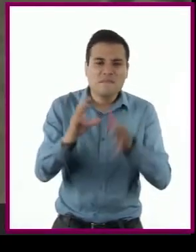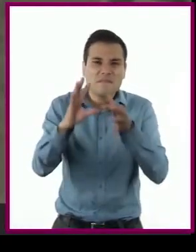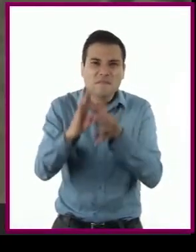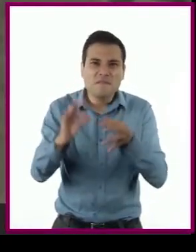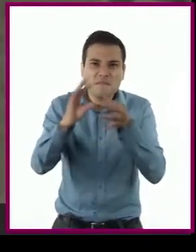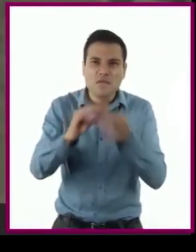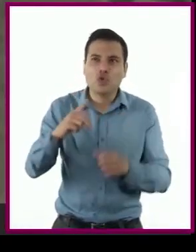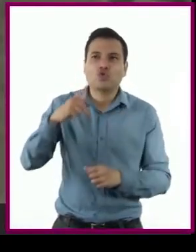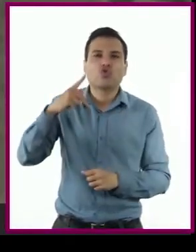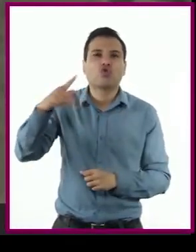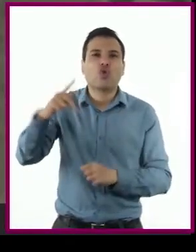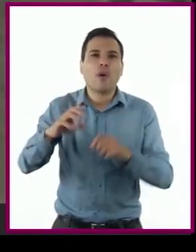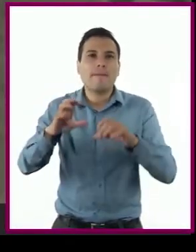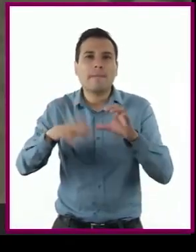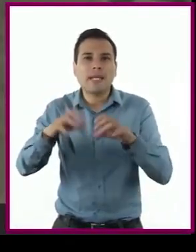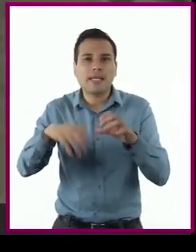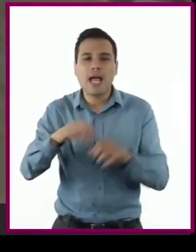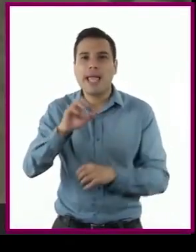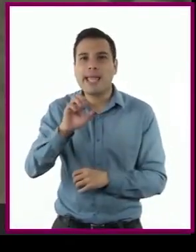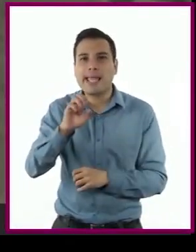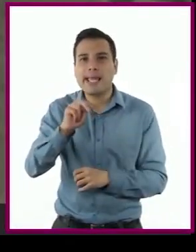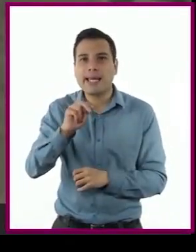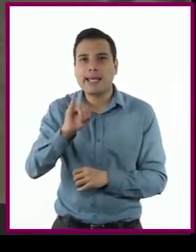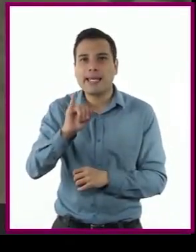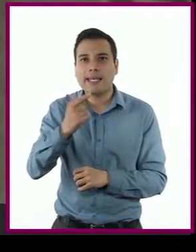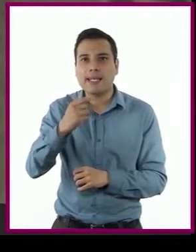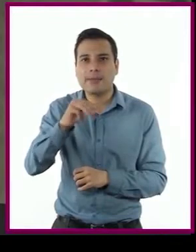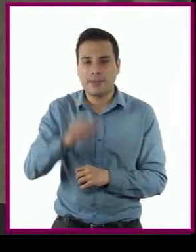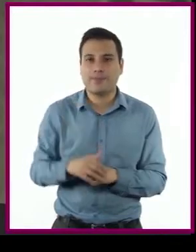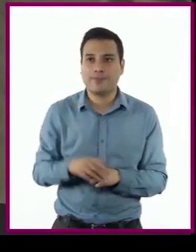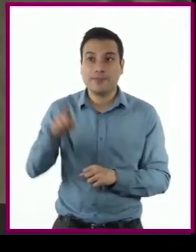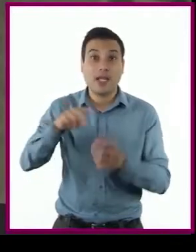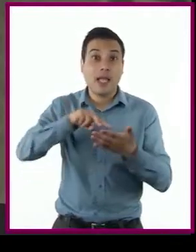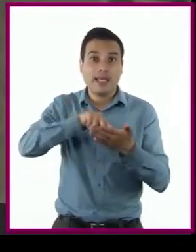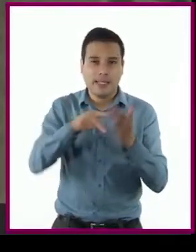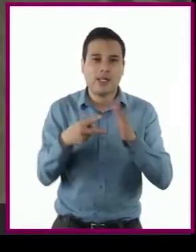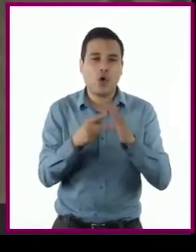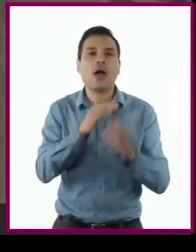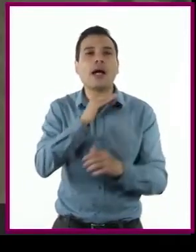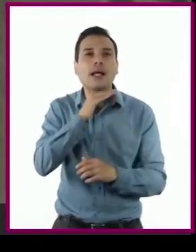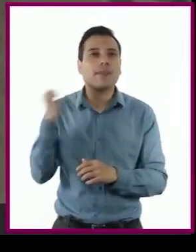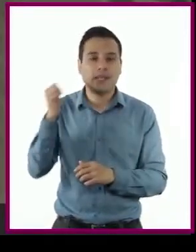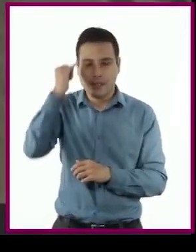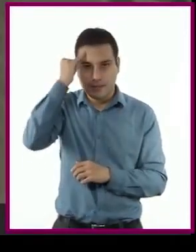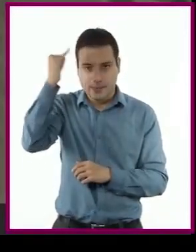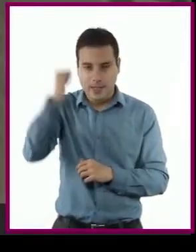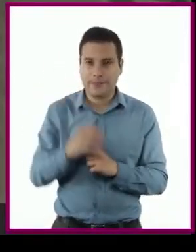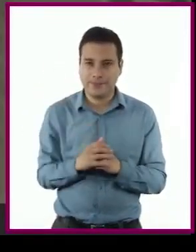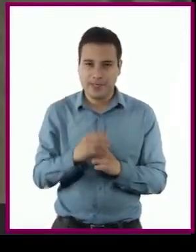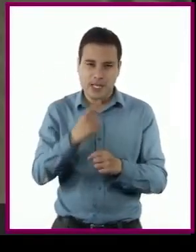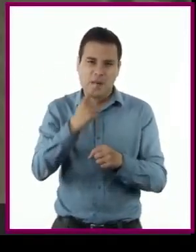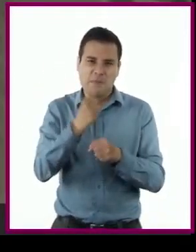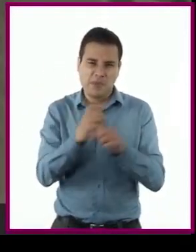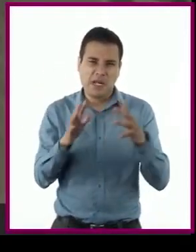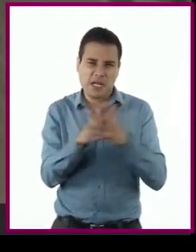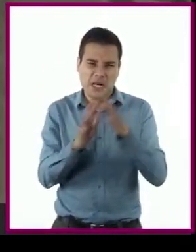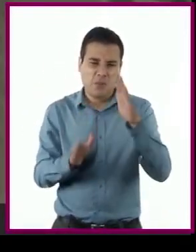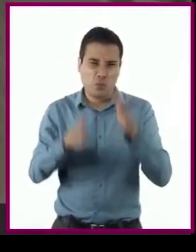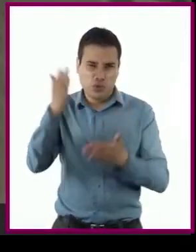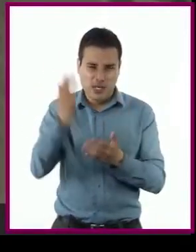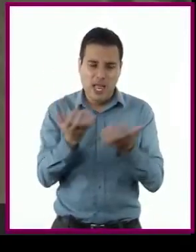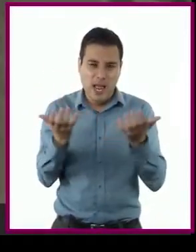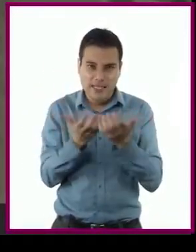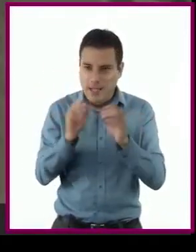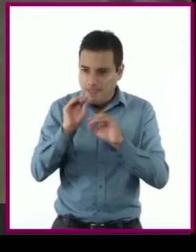alemana Enigma. Esta máquina la patentó un ingeniero alemán a finales de la Primera Guerra Mundial